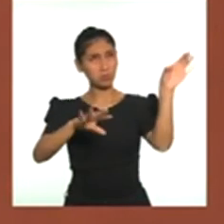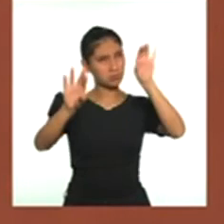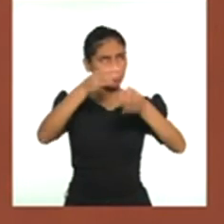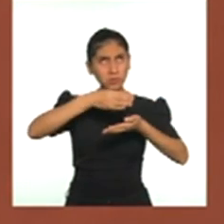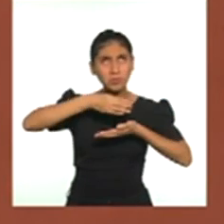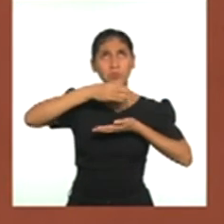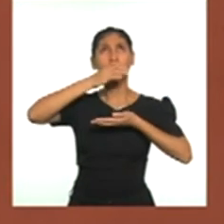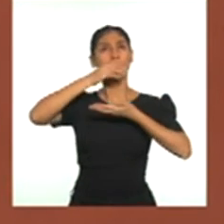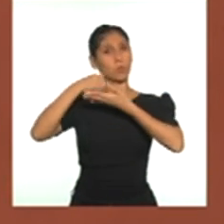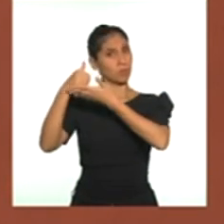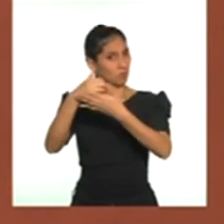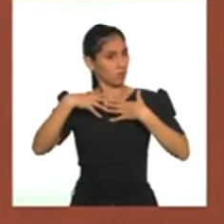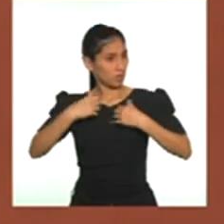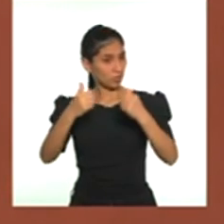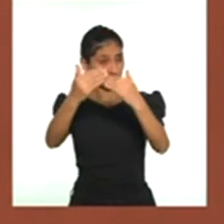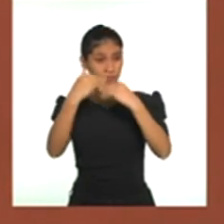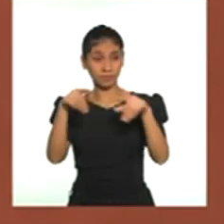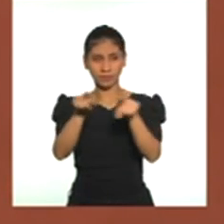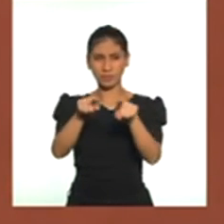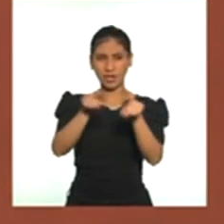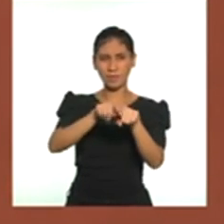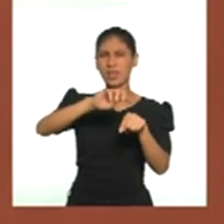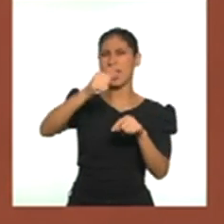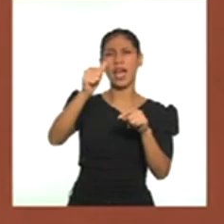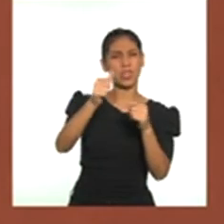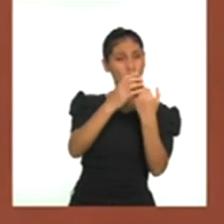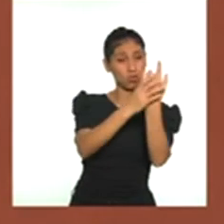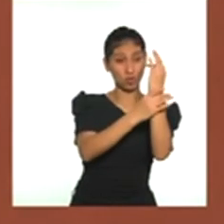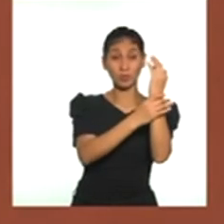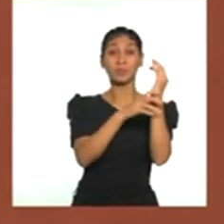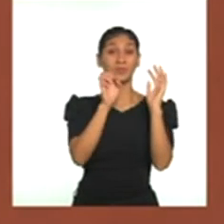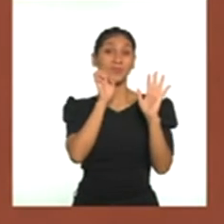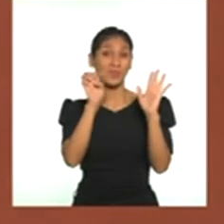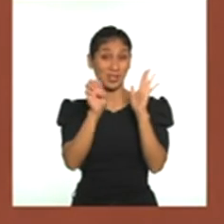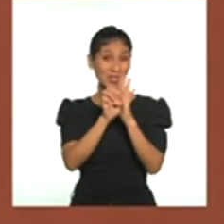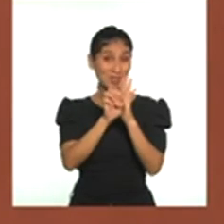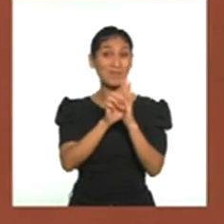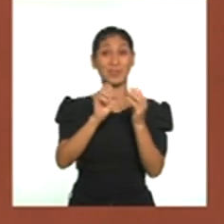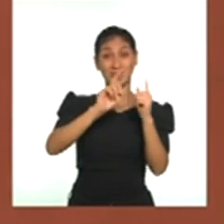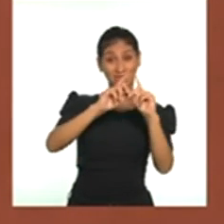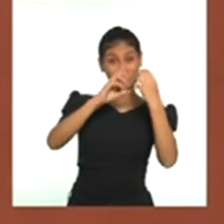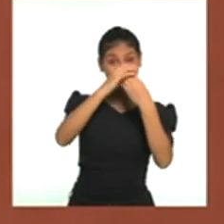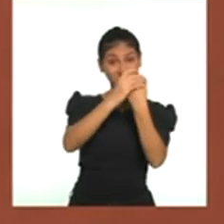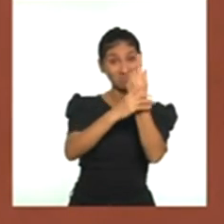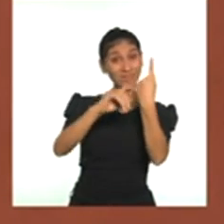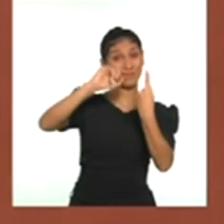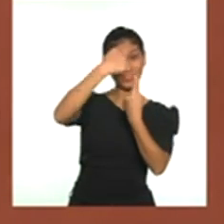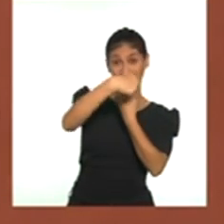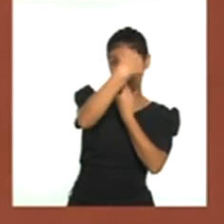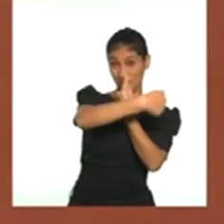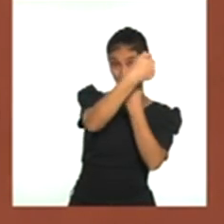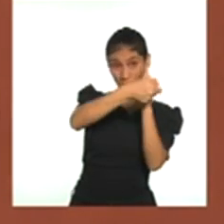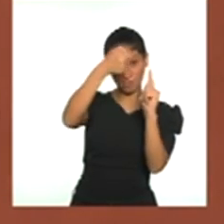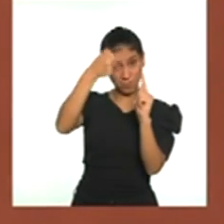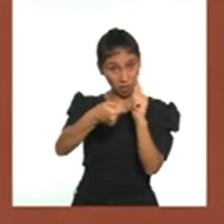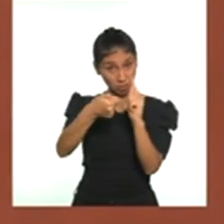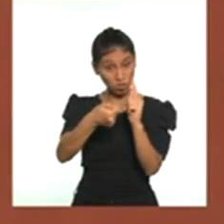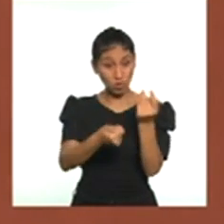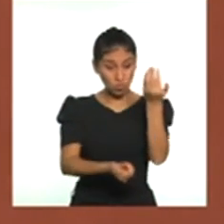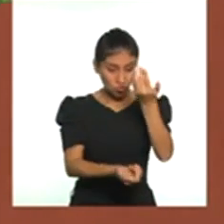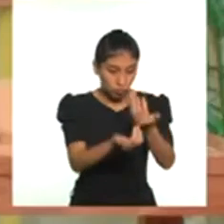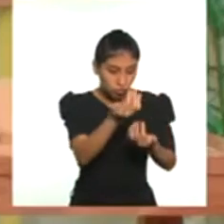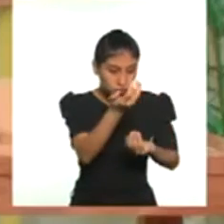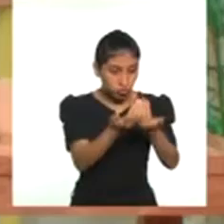úlceras. ¡Qué interesante! Además, una dieta de plátano verde asado se puede usar contra el cólico. Pues todo